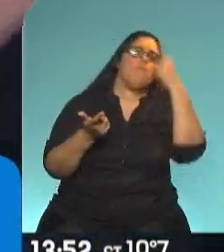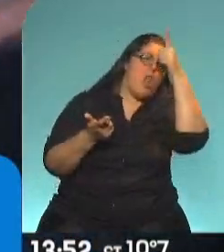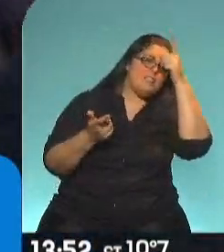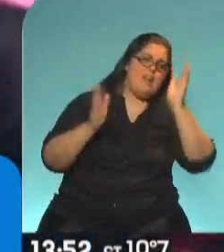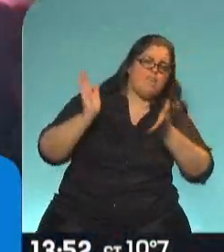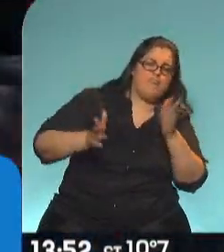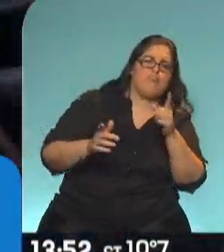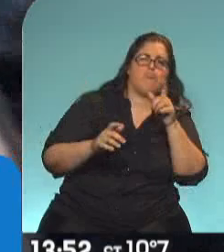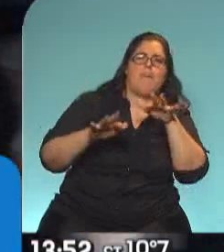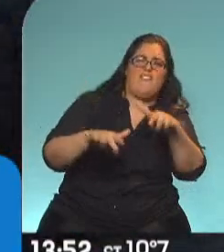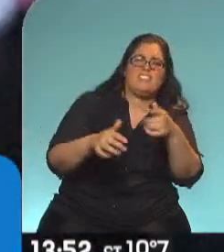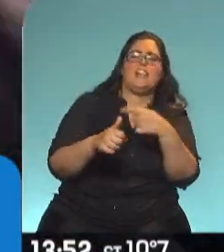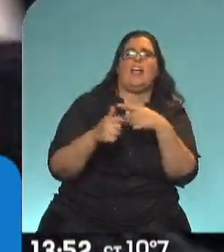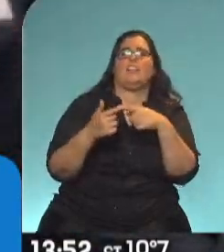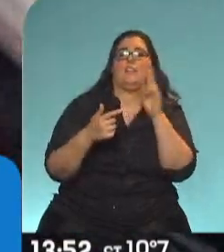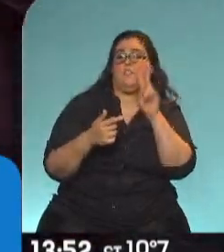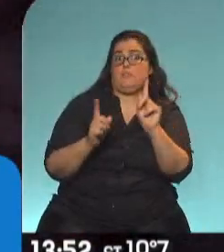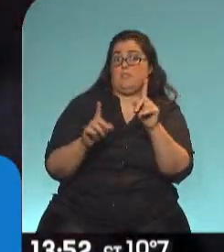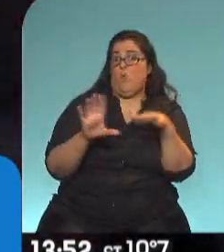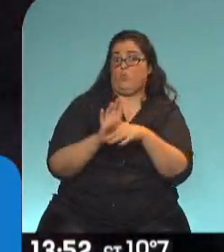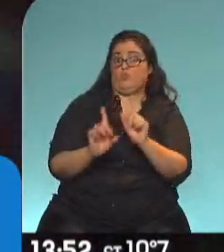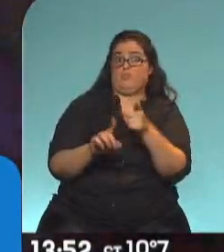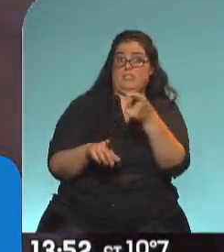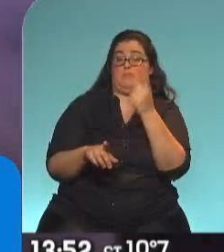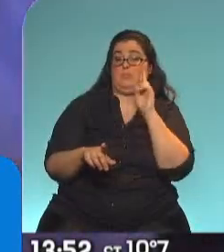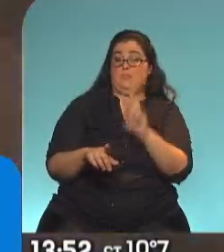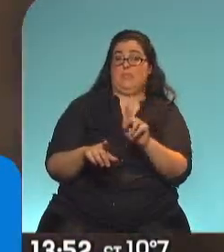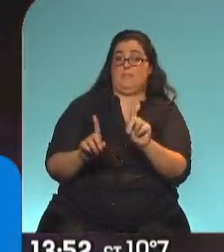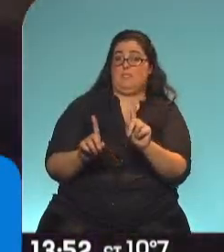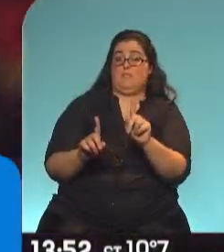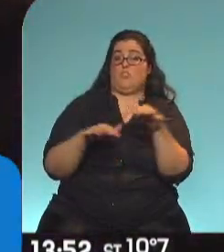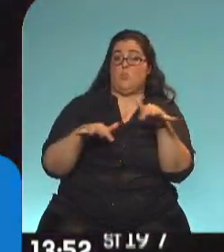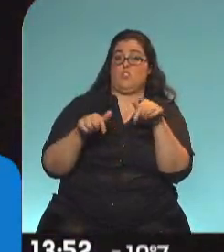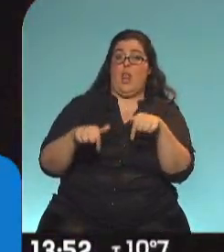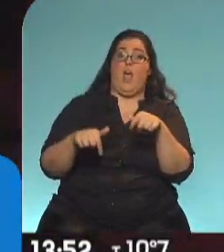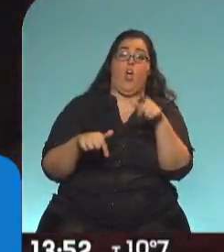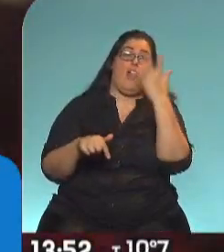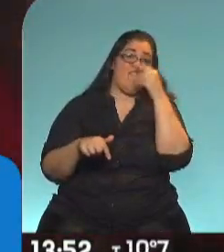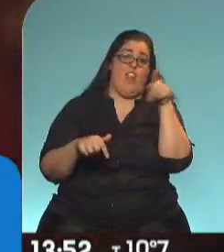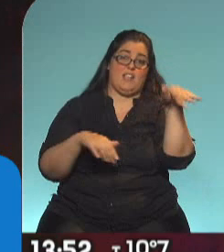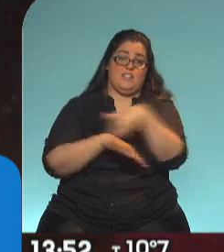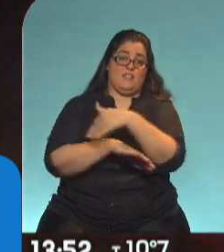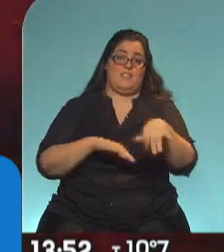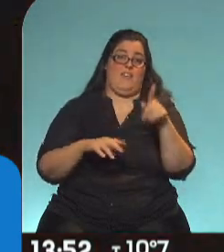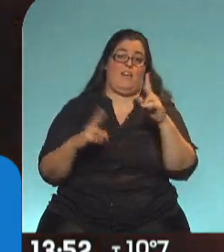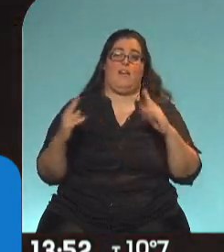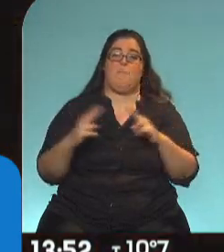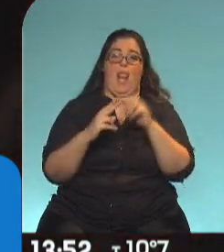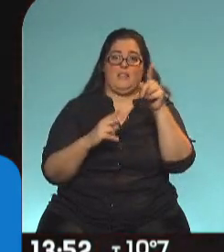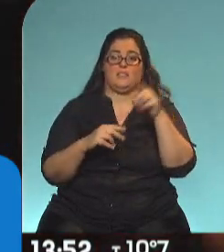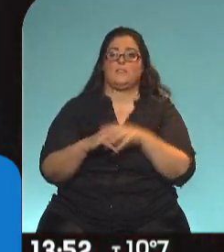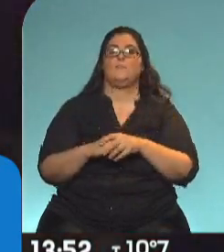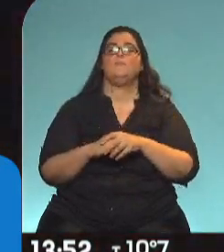manifestantes. Ahí estamos viendo justamente, mirá, lo que está ocurriendo en las calles de París a estas horas. Y